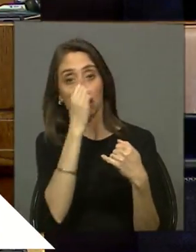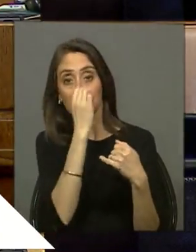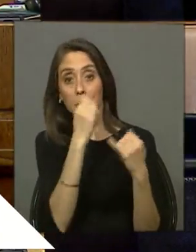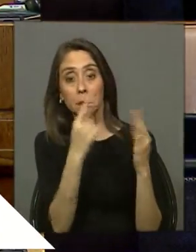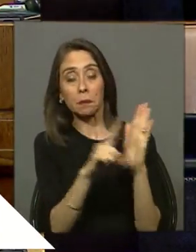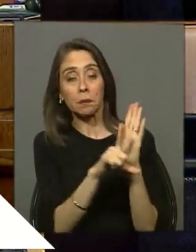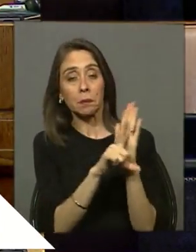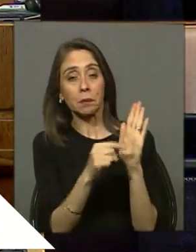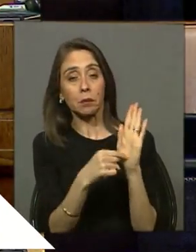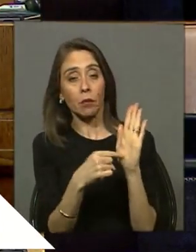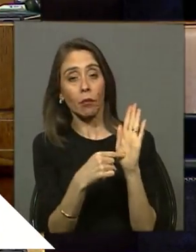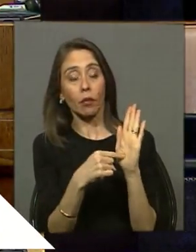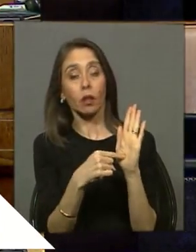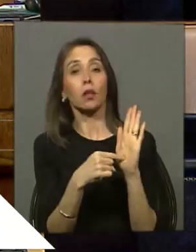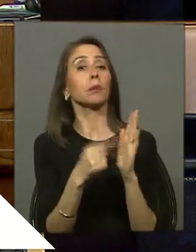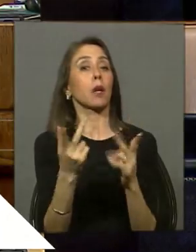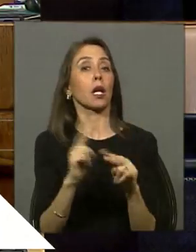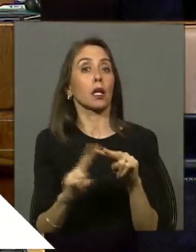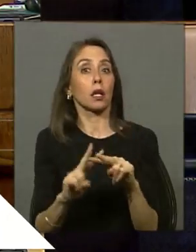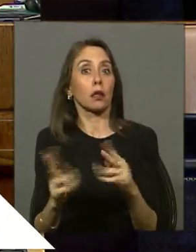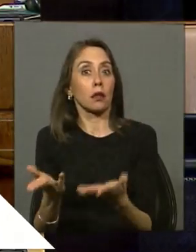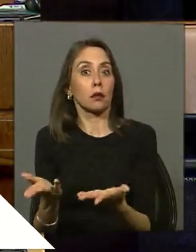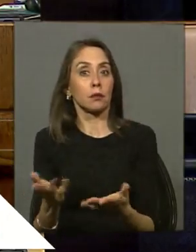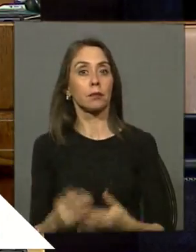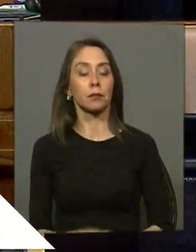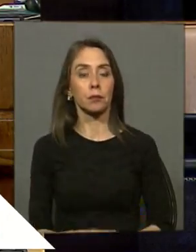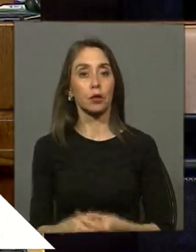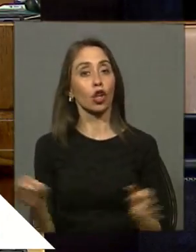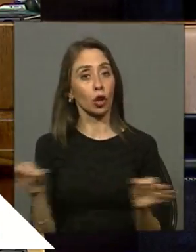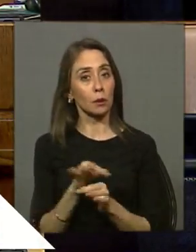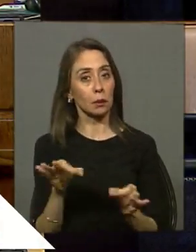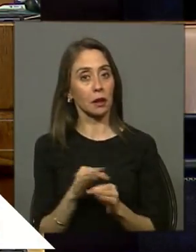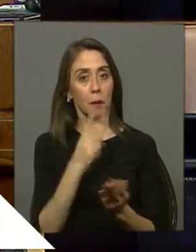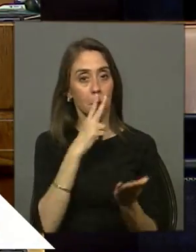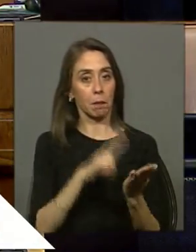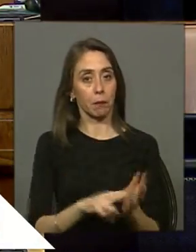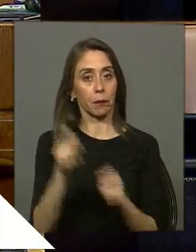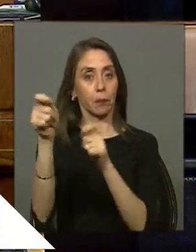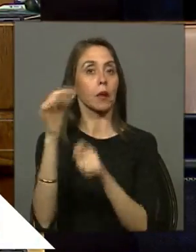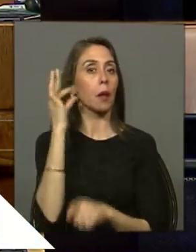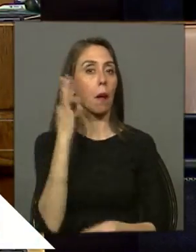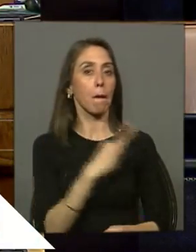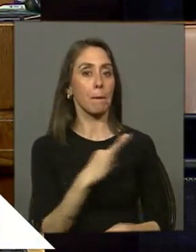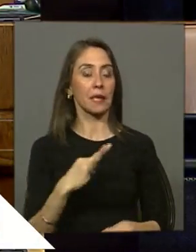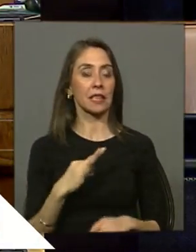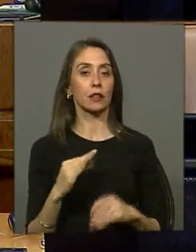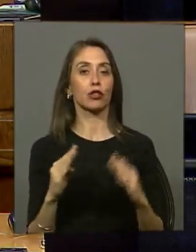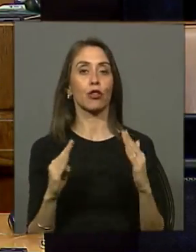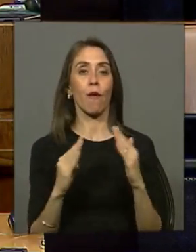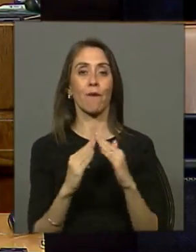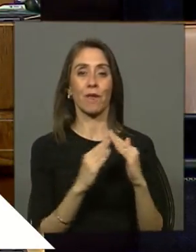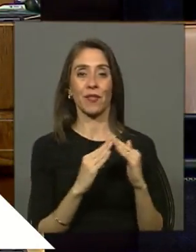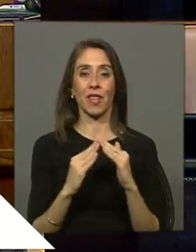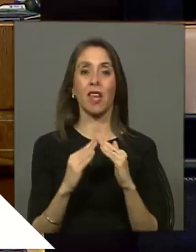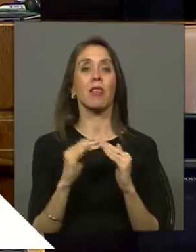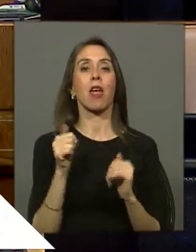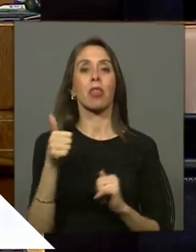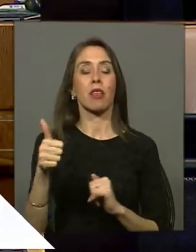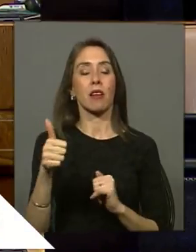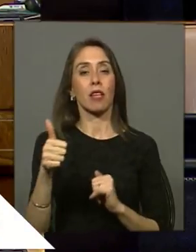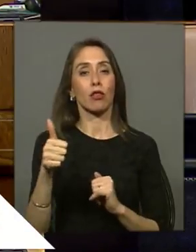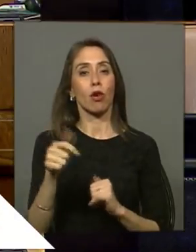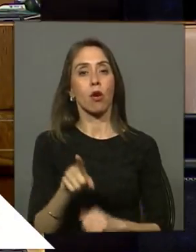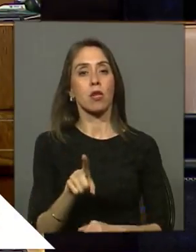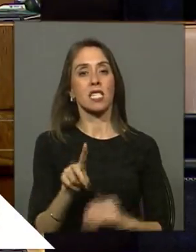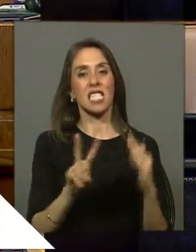estas situaciones que he descrito en el mismo oficio a la señora ministra de la vivienda y al director del servio y también